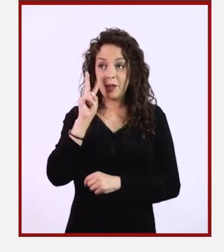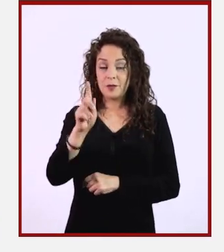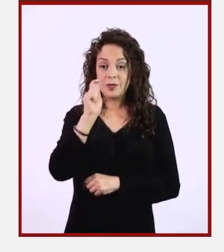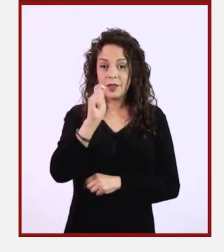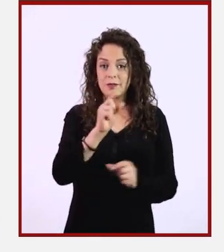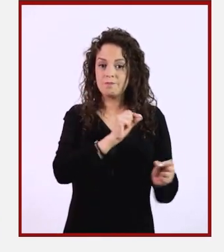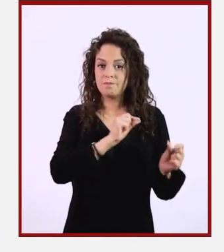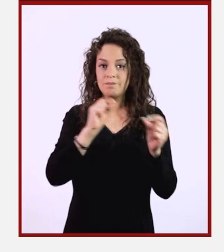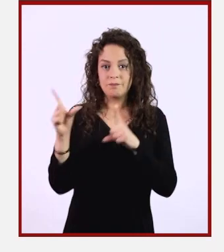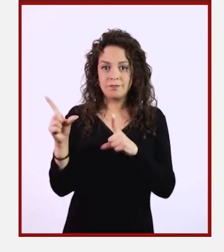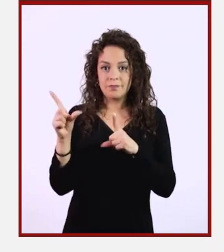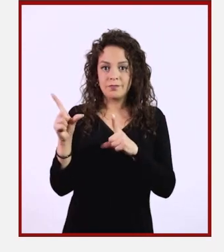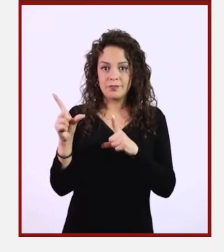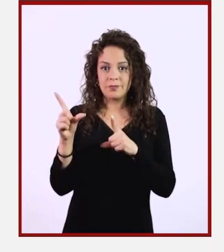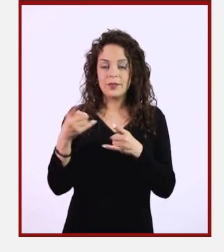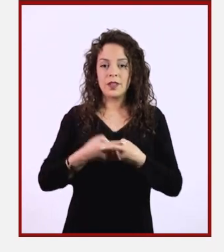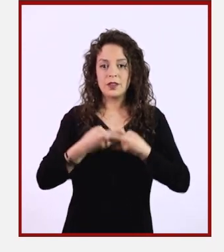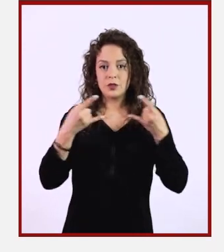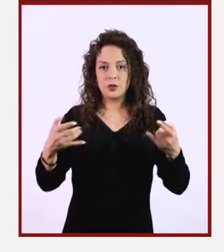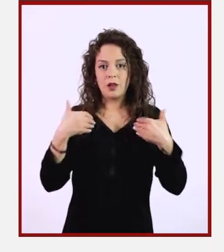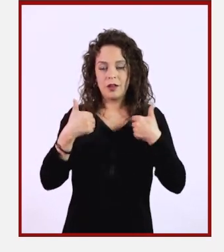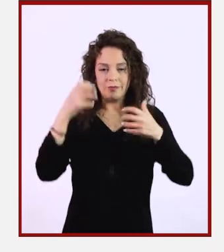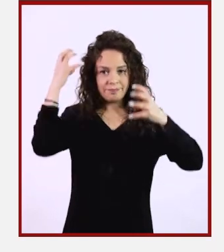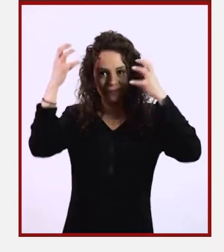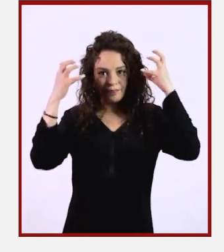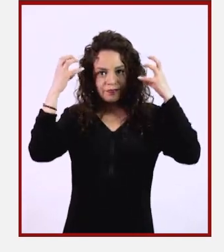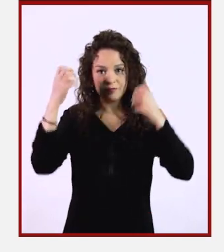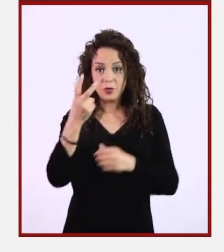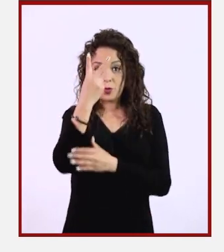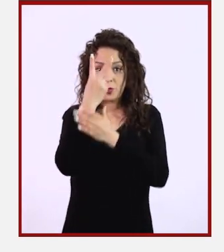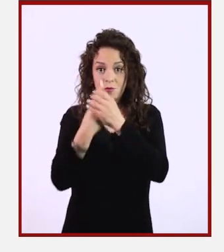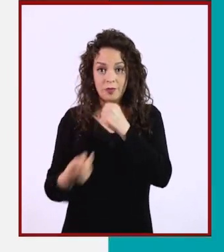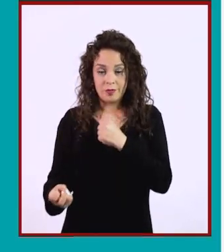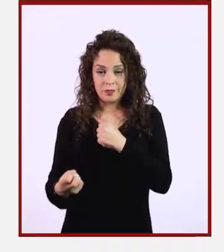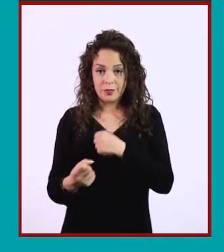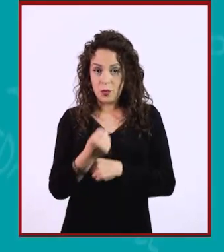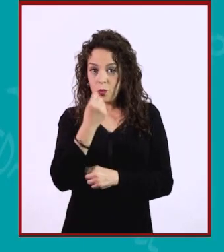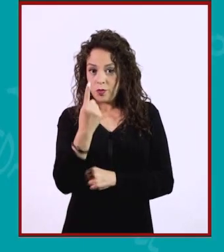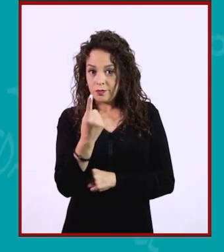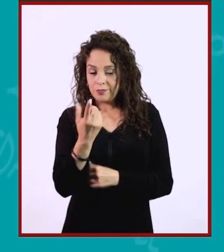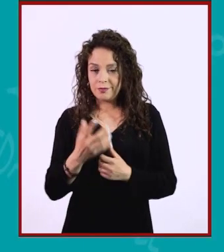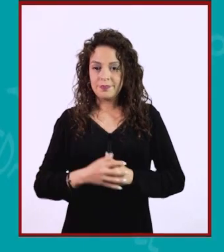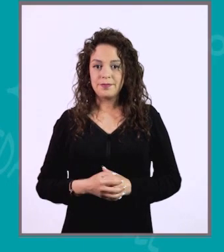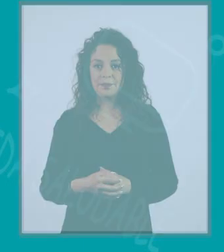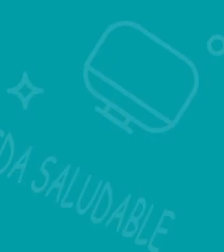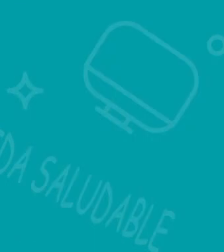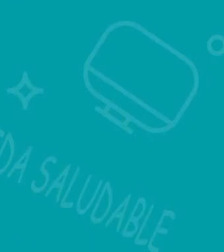capítulo de conciencia histórica. 2 estados en uno. Vamos a ver de qué se trata.